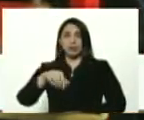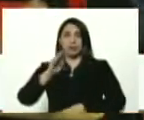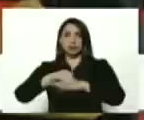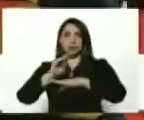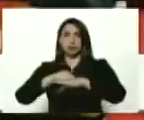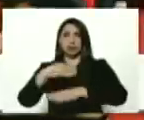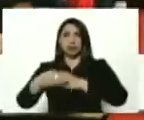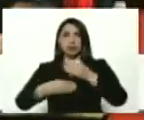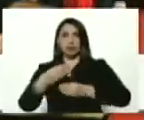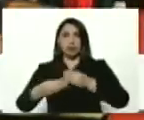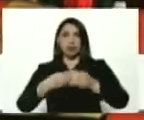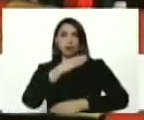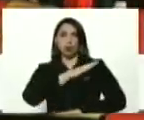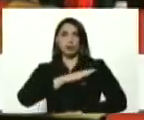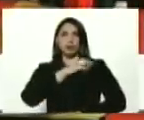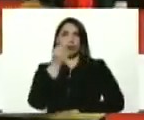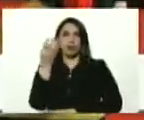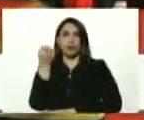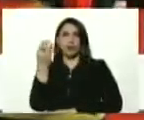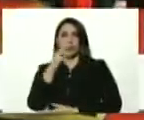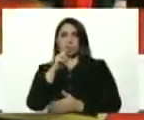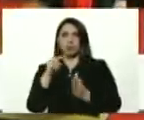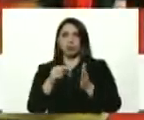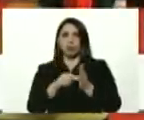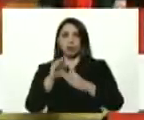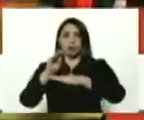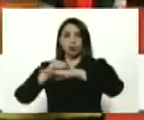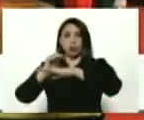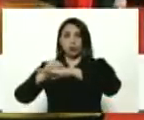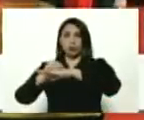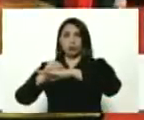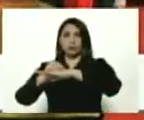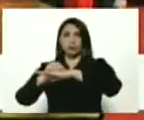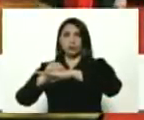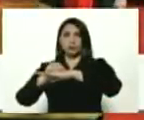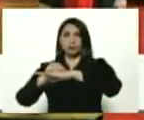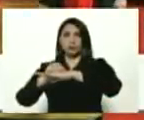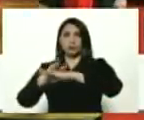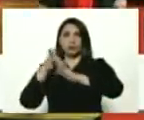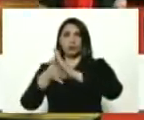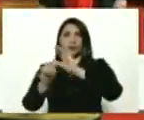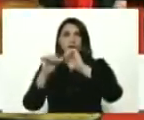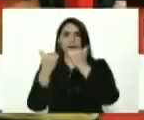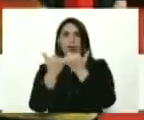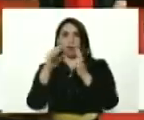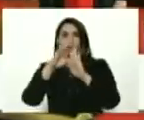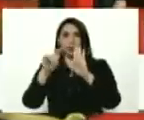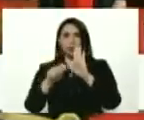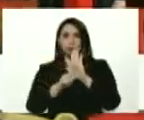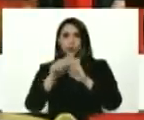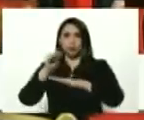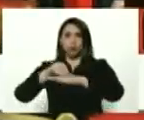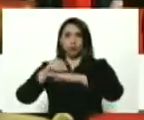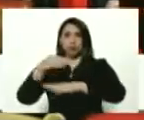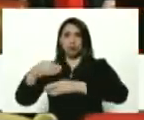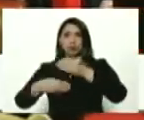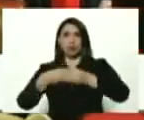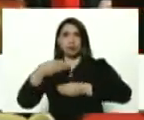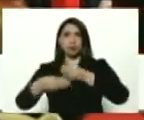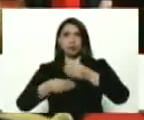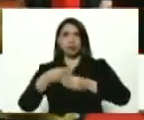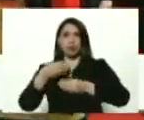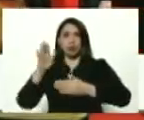esa comisión de la Asamblea Nacional, que en solicitud a lo que es la Sala Constitucional solicitó que se realizara